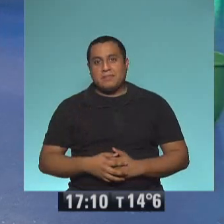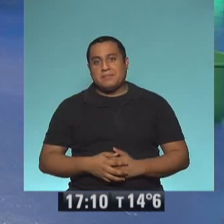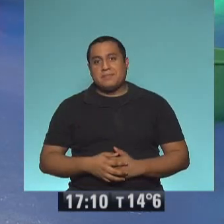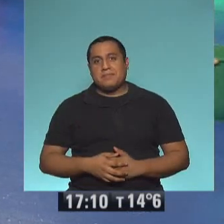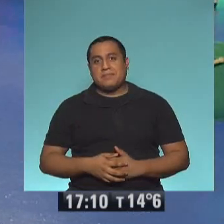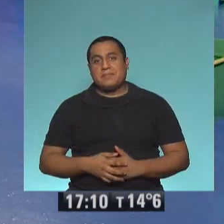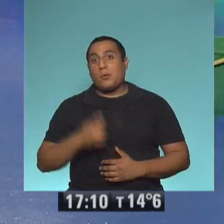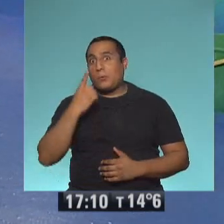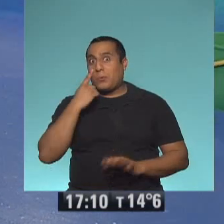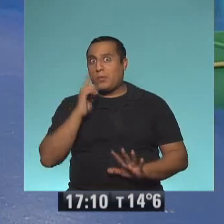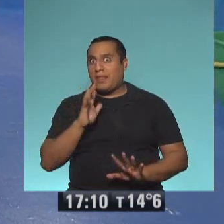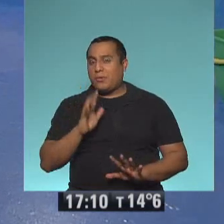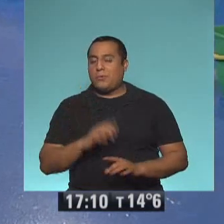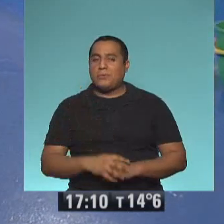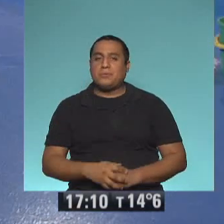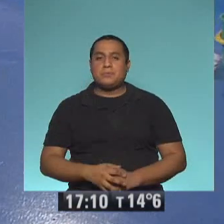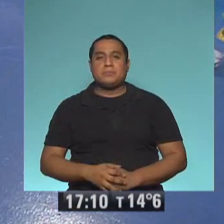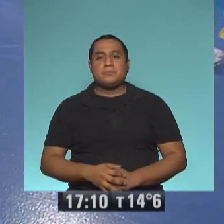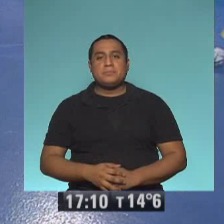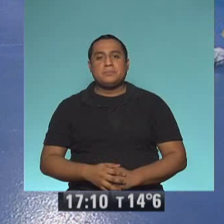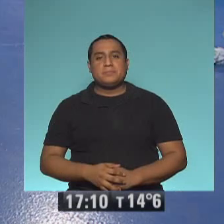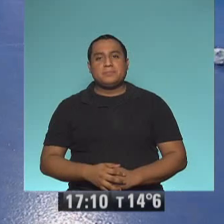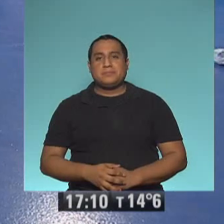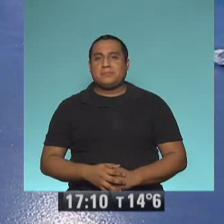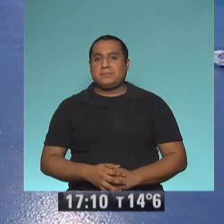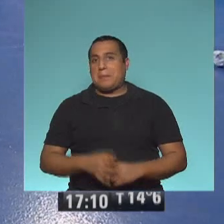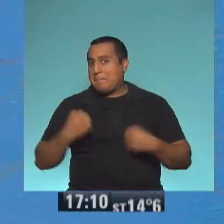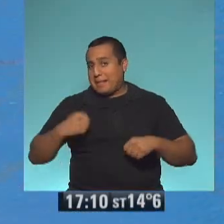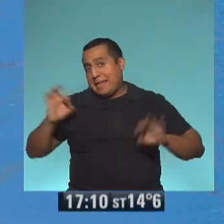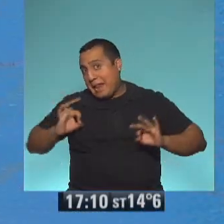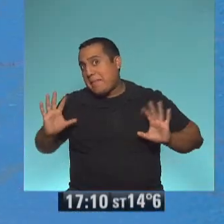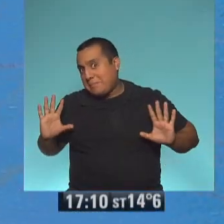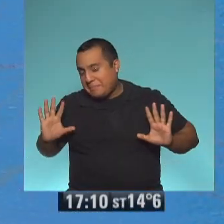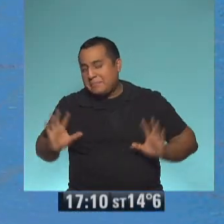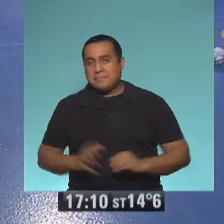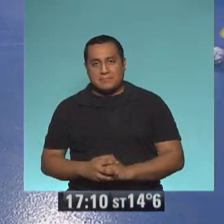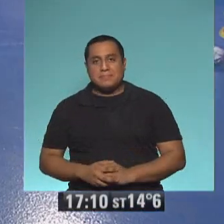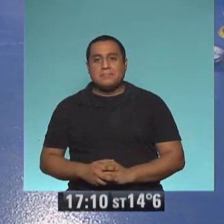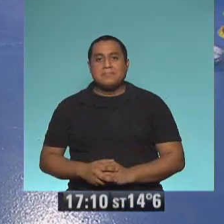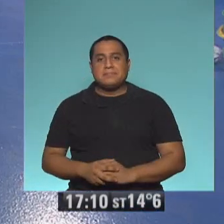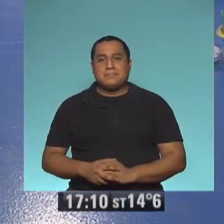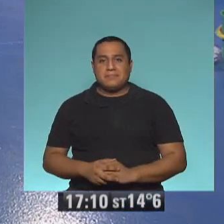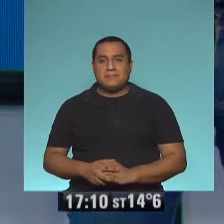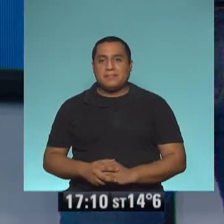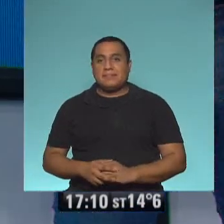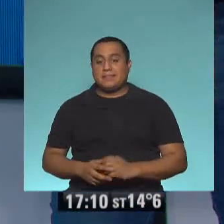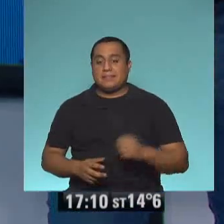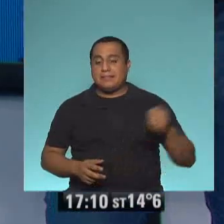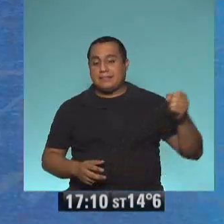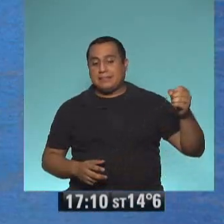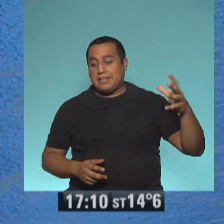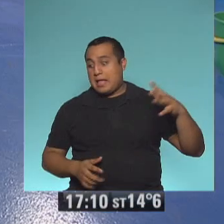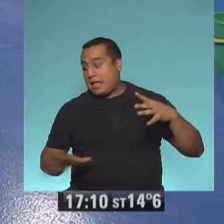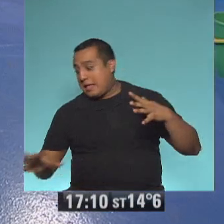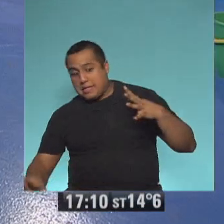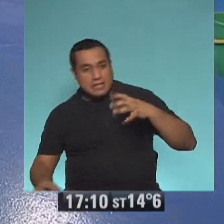ojo con esto no está ensayado chicos se vamos a albergar tiro a garrote aunque